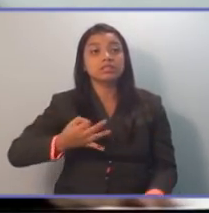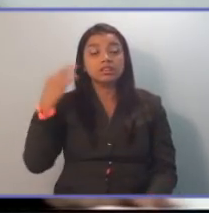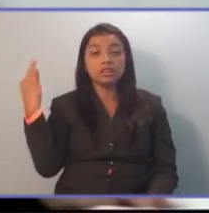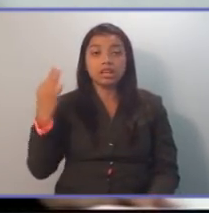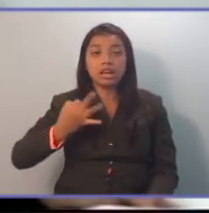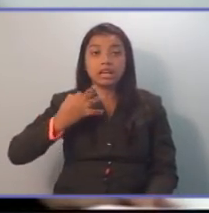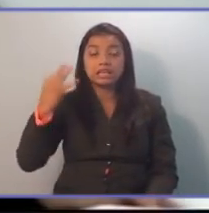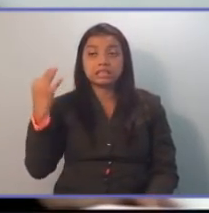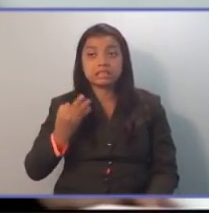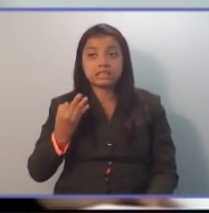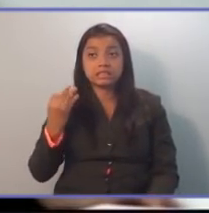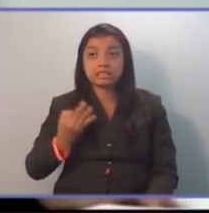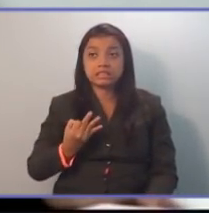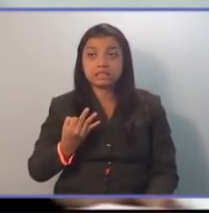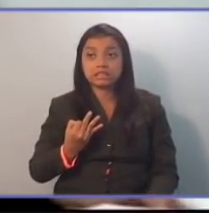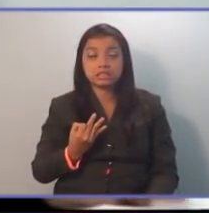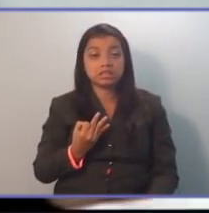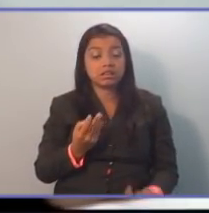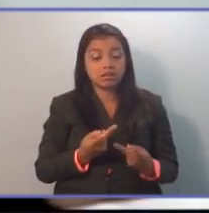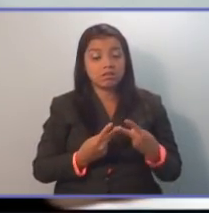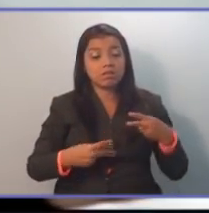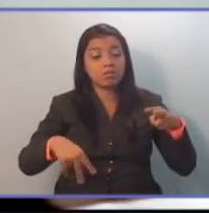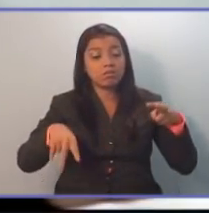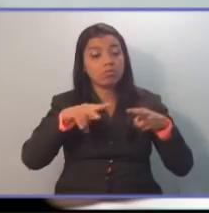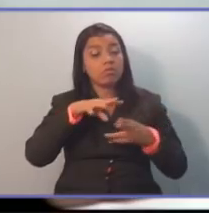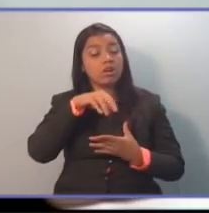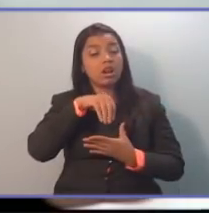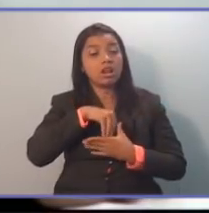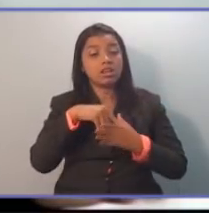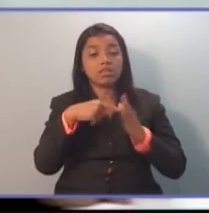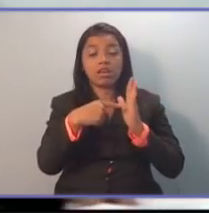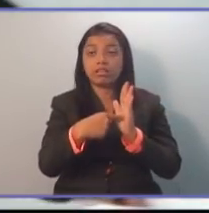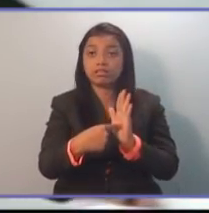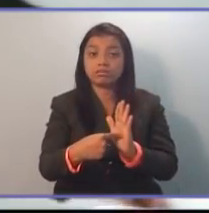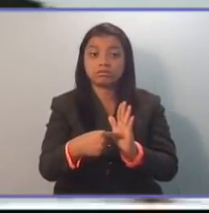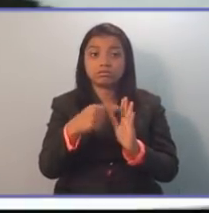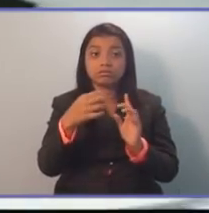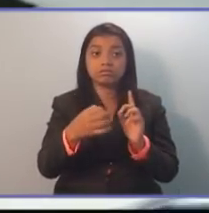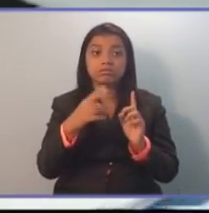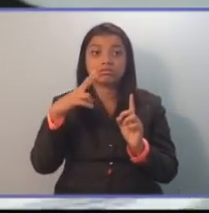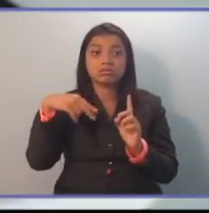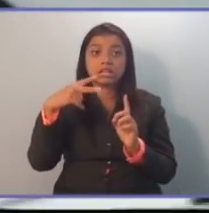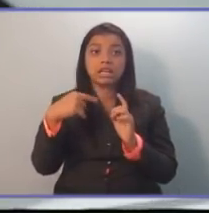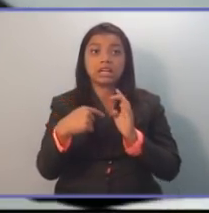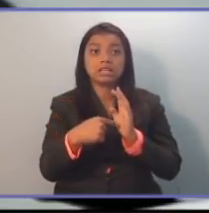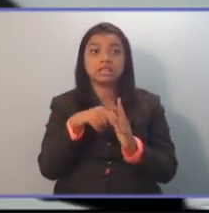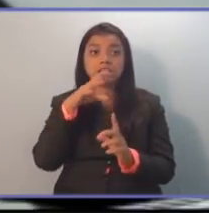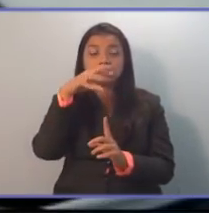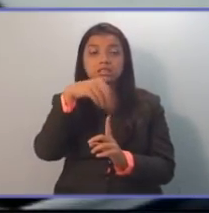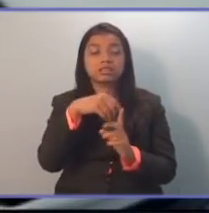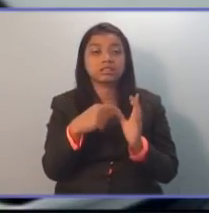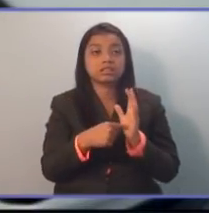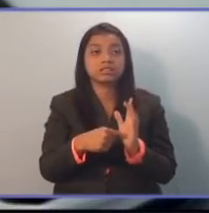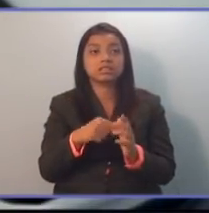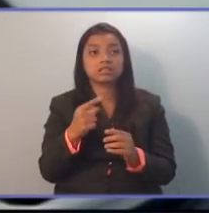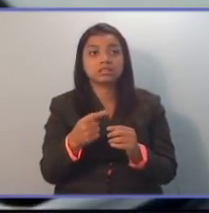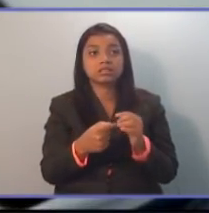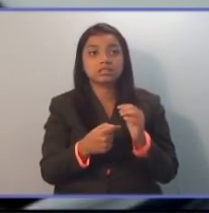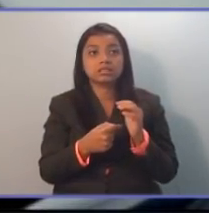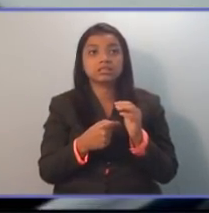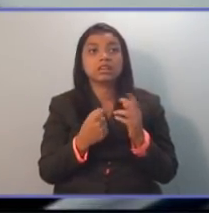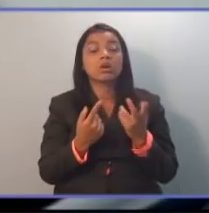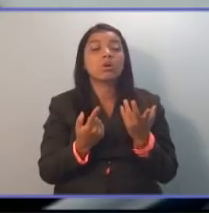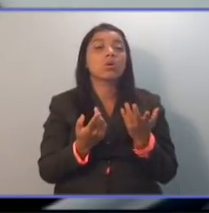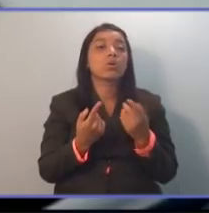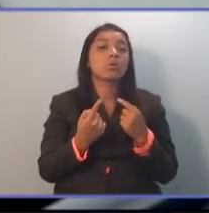la moralidad y la competencia notoria como características inherentes a los candidatos cuando